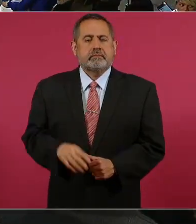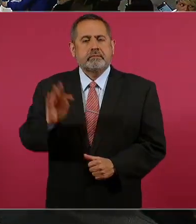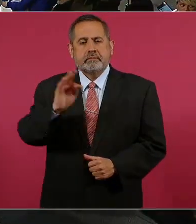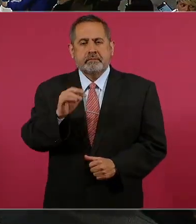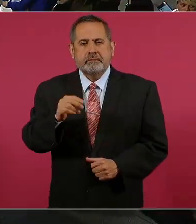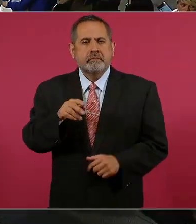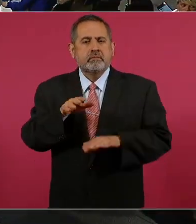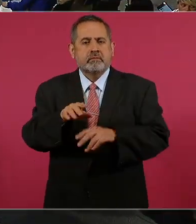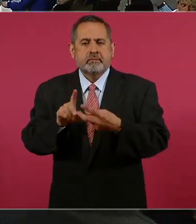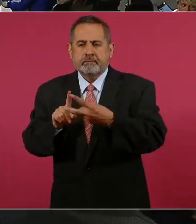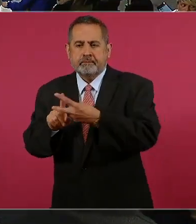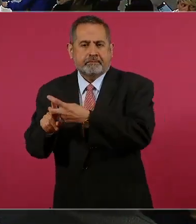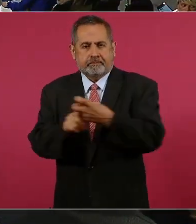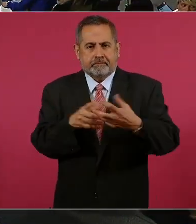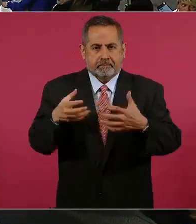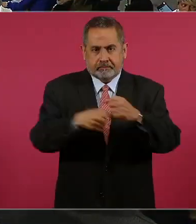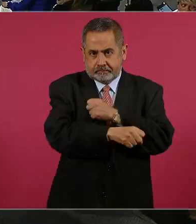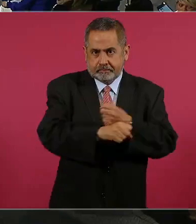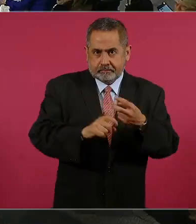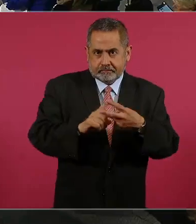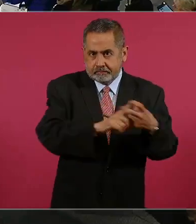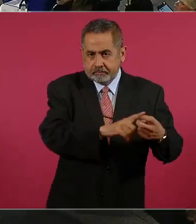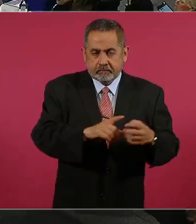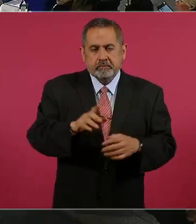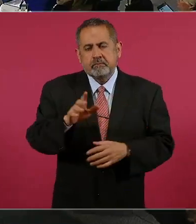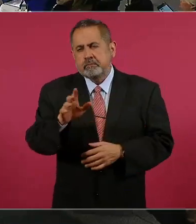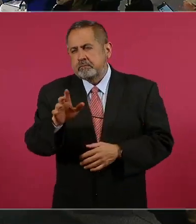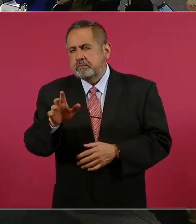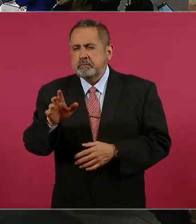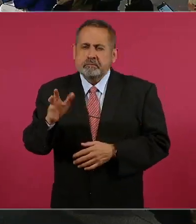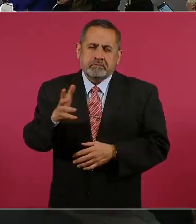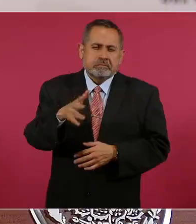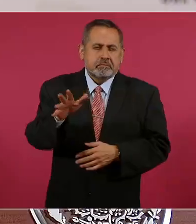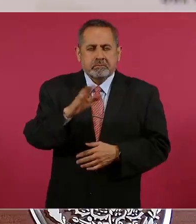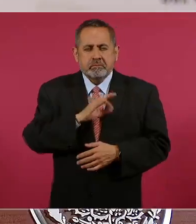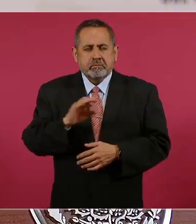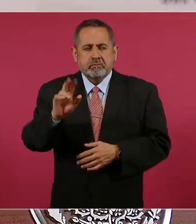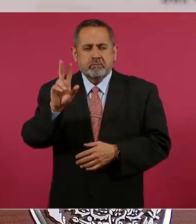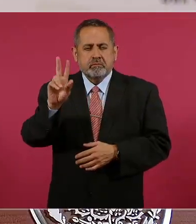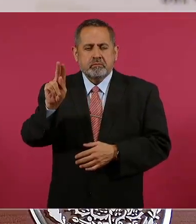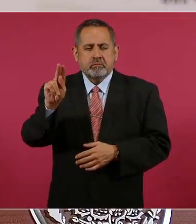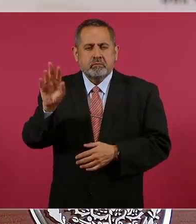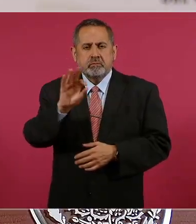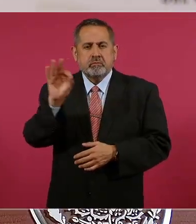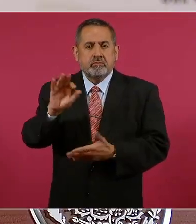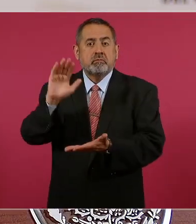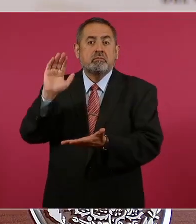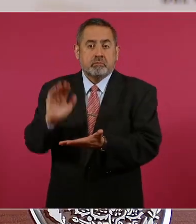secuestro, por ejemplo, ya estábamos en 80% menos,